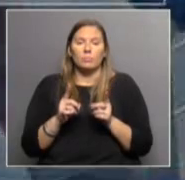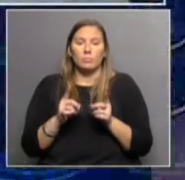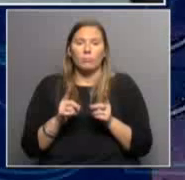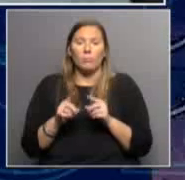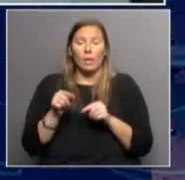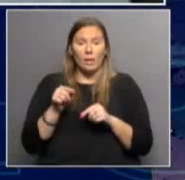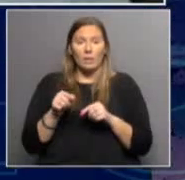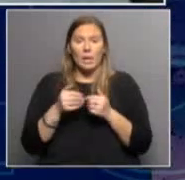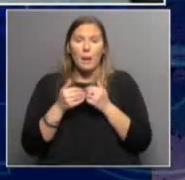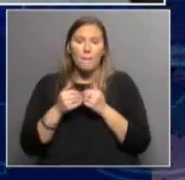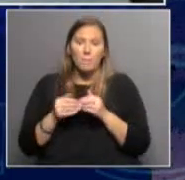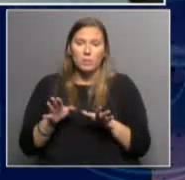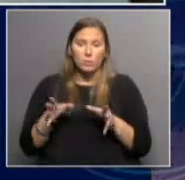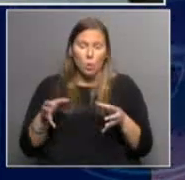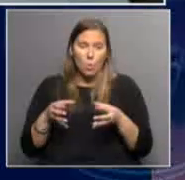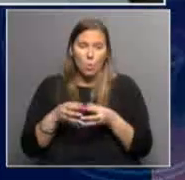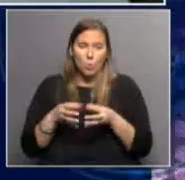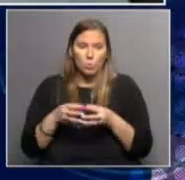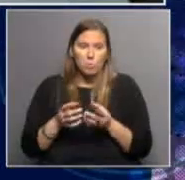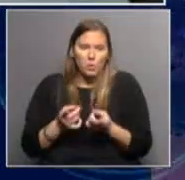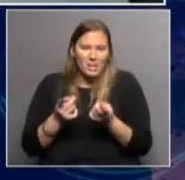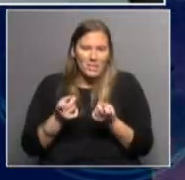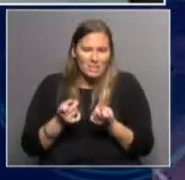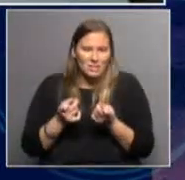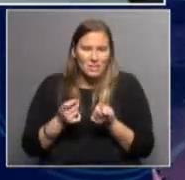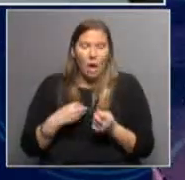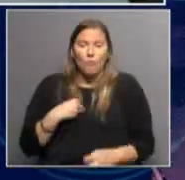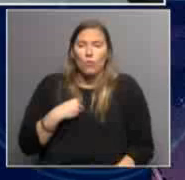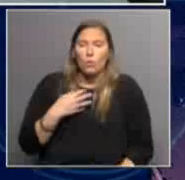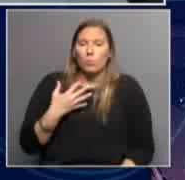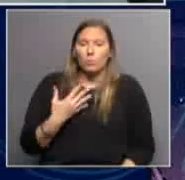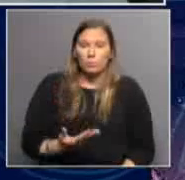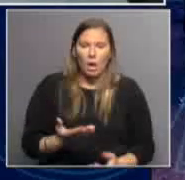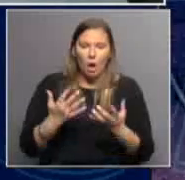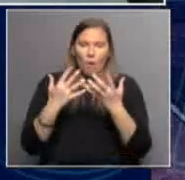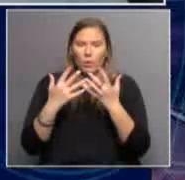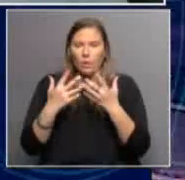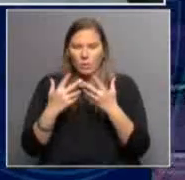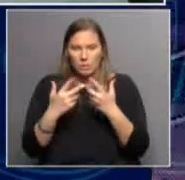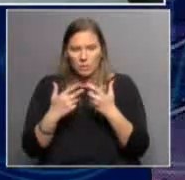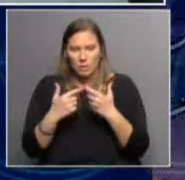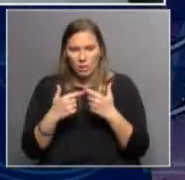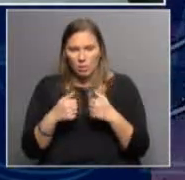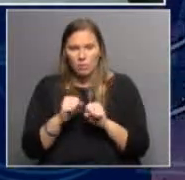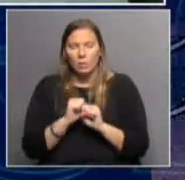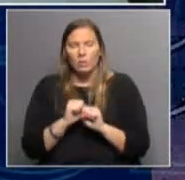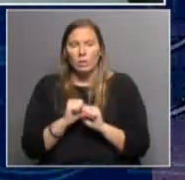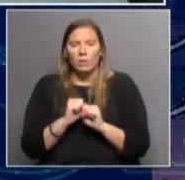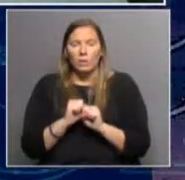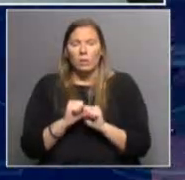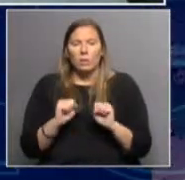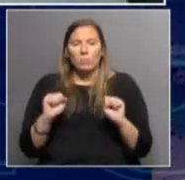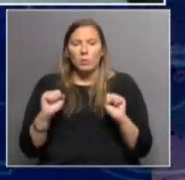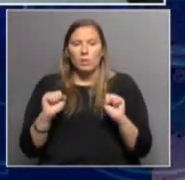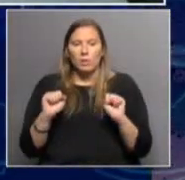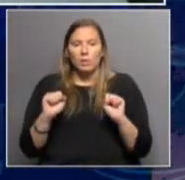Y bueno, allí surgió dentro del grupo esa necesidad, la voluntad de poder organizarnos y poder llegar